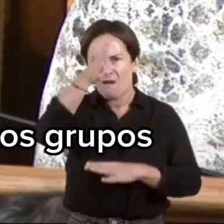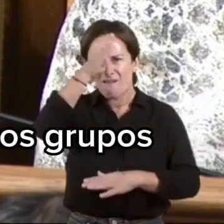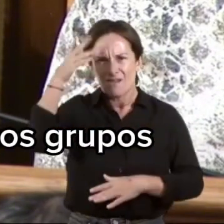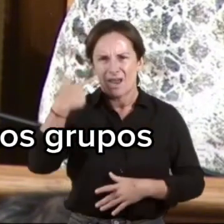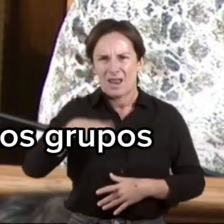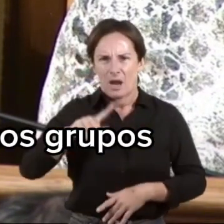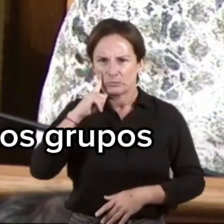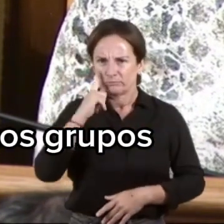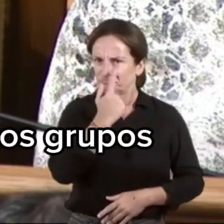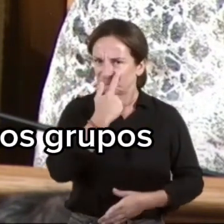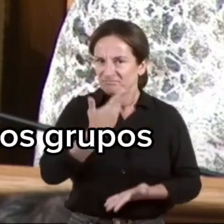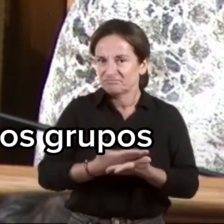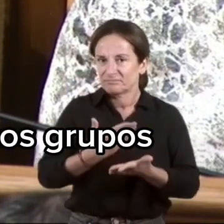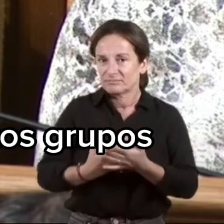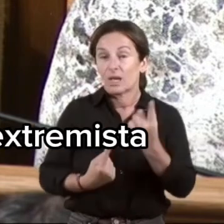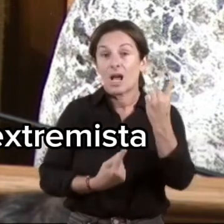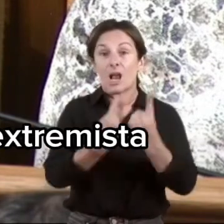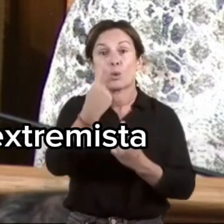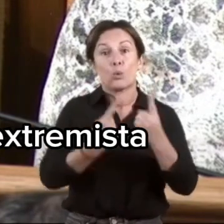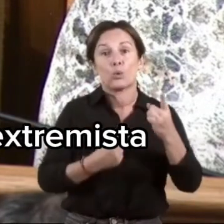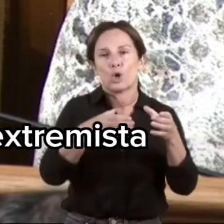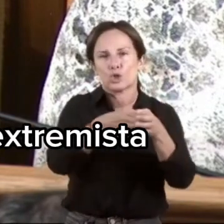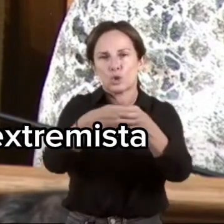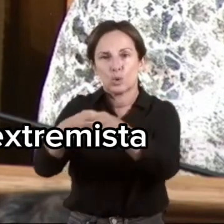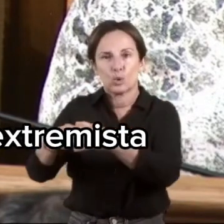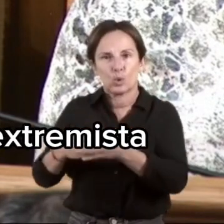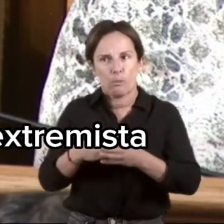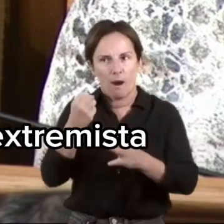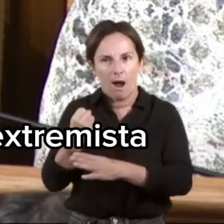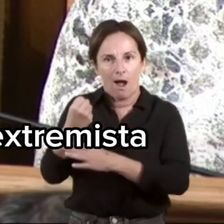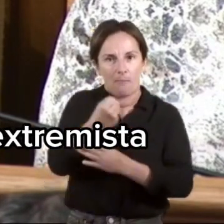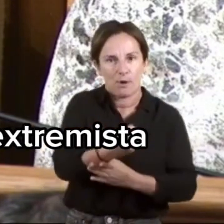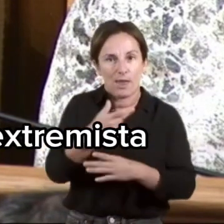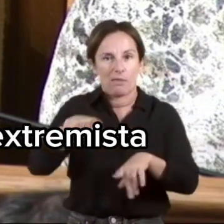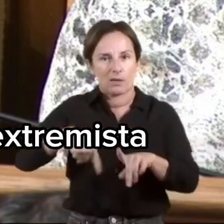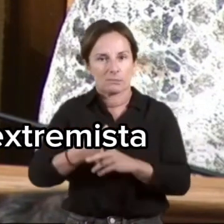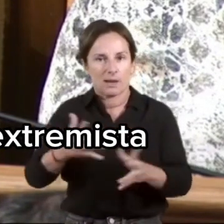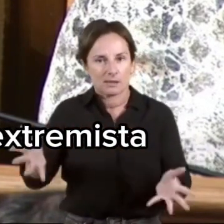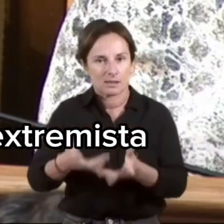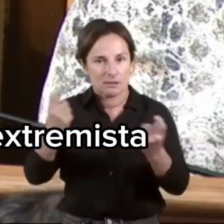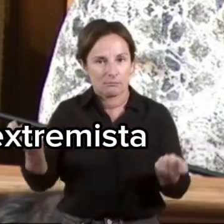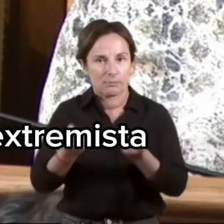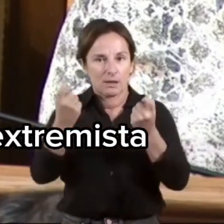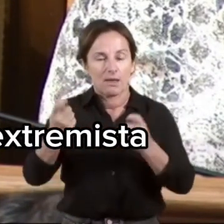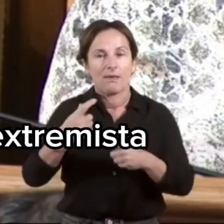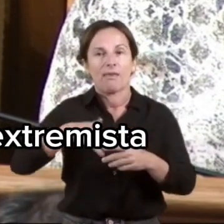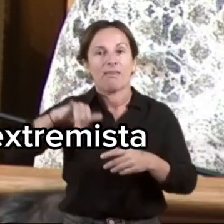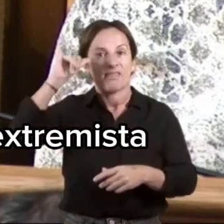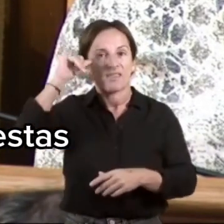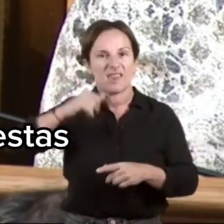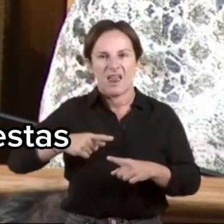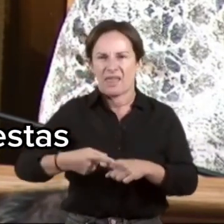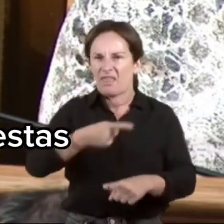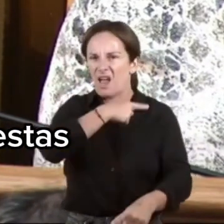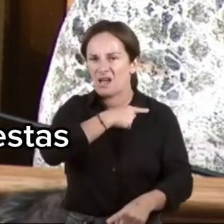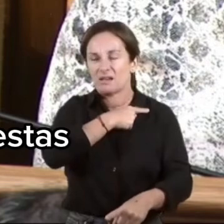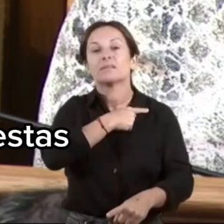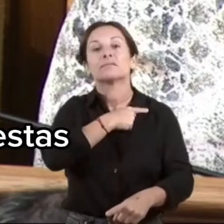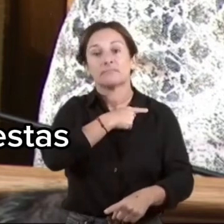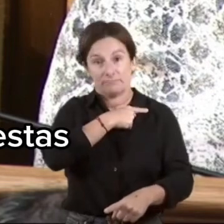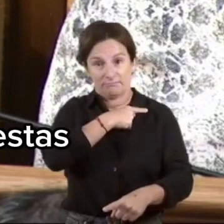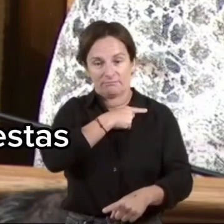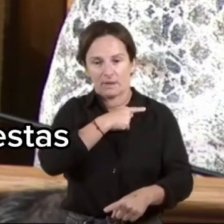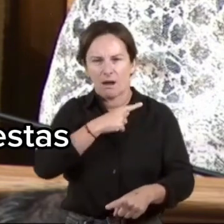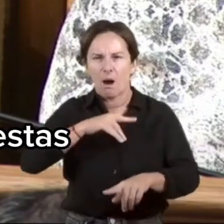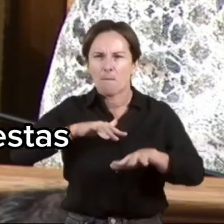testigos de cóm ciertos grupos apoyados y fomentados por la izquierda más extremista han llevado a